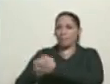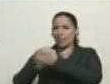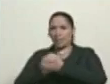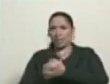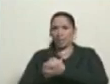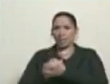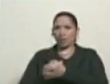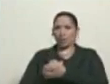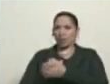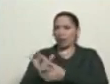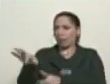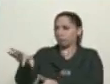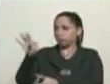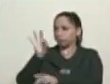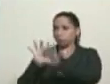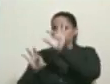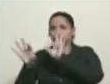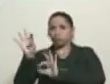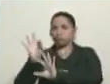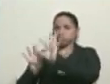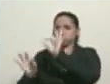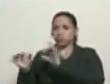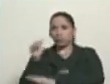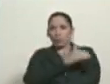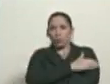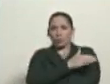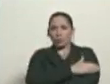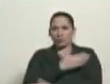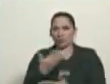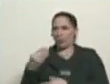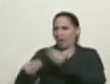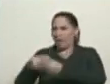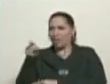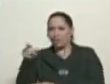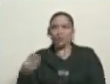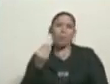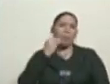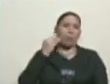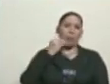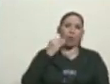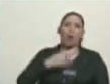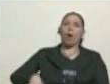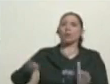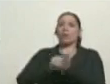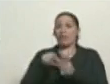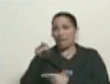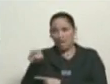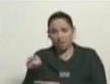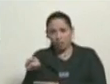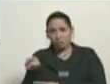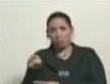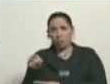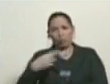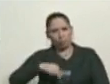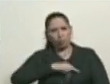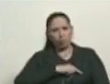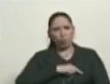la ultraderecha venezolana, bueno, han hecho el ridículo nuevamente y esto nos va a